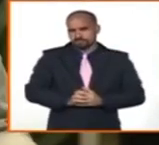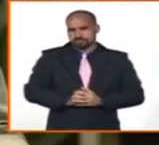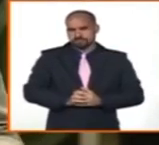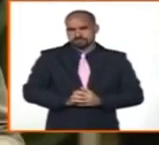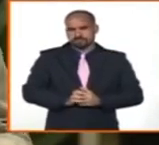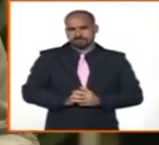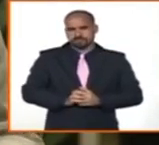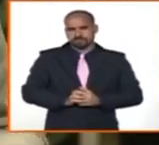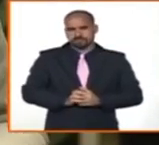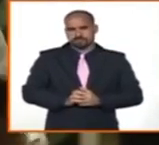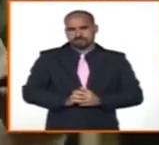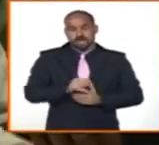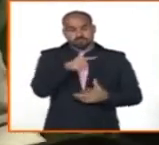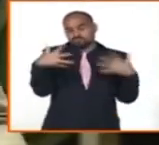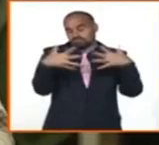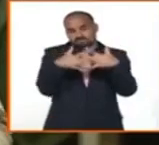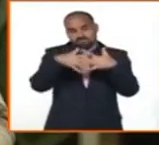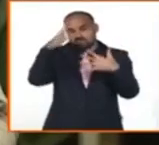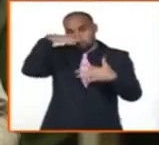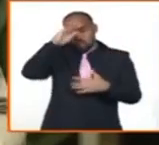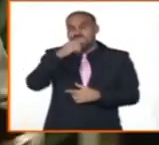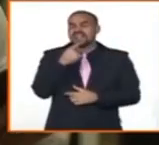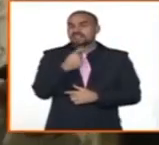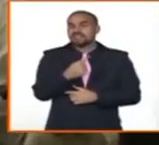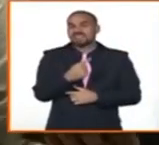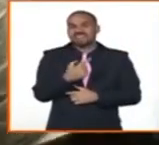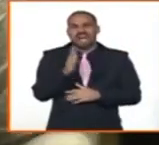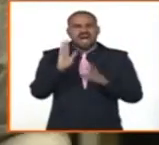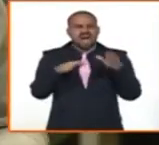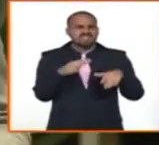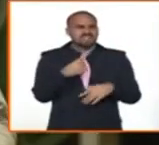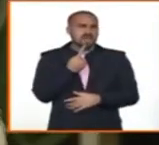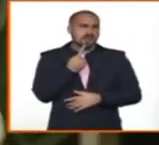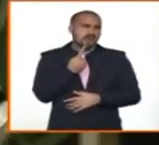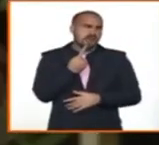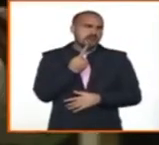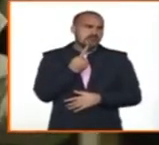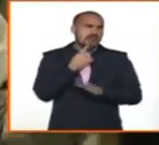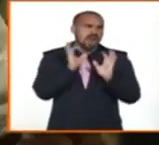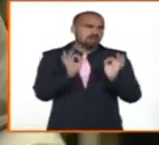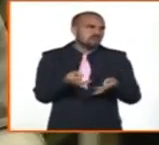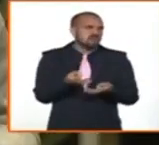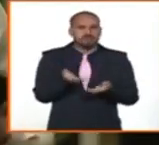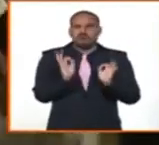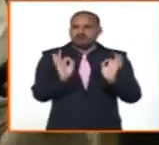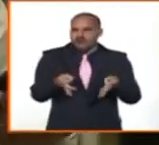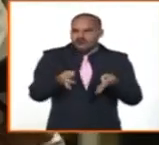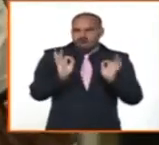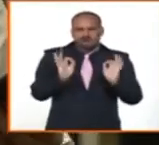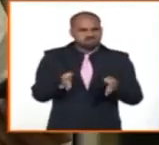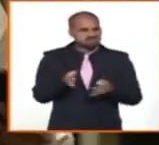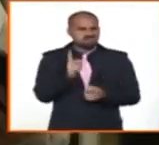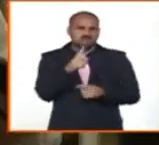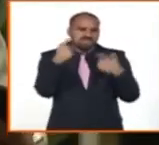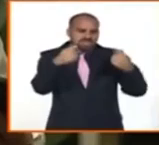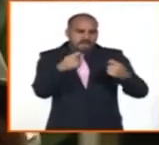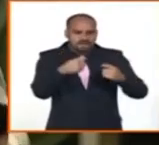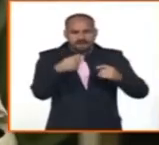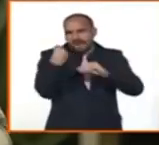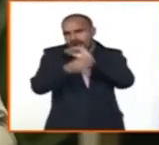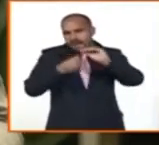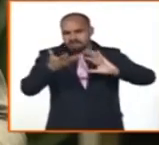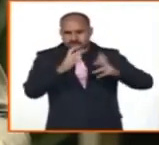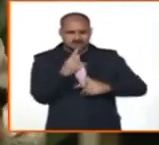entrañable de Cuba, que hablaba que a veces las palabras se gastan, hay que lavarlas, ponerlas en remojo, volverlas a sacar, y que tiene que ver, como digo, más allá de lo